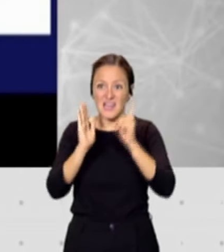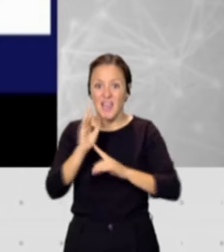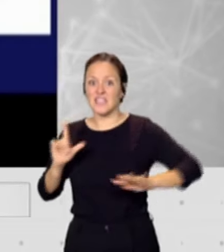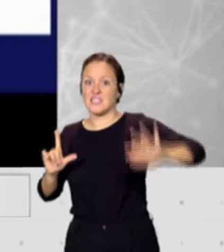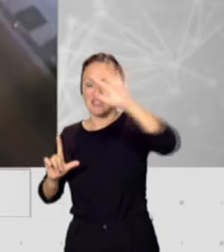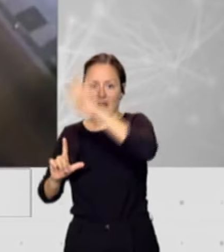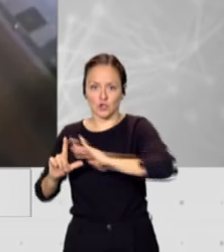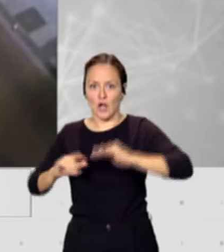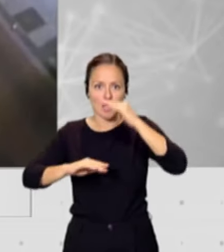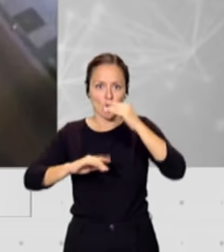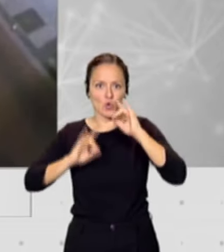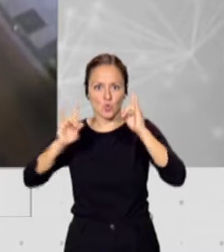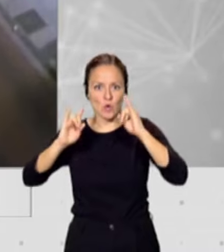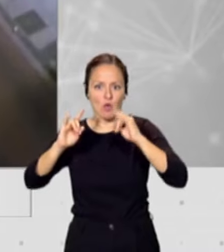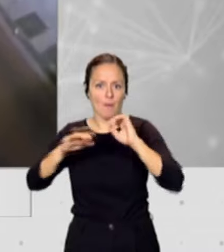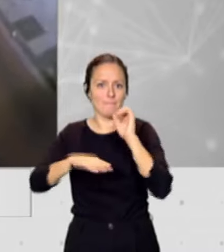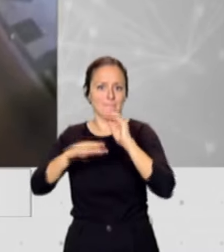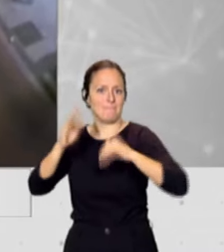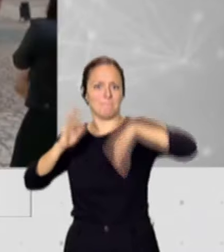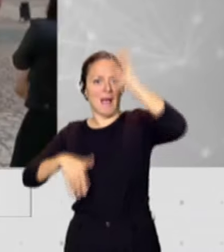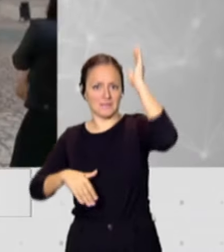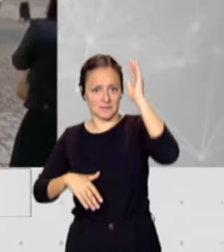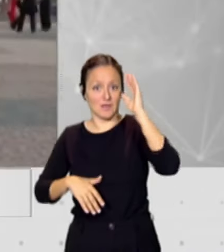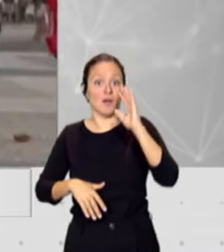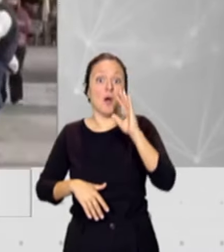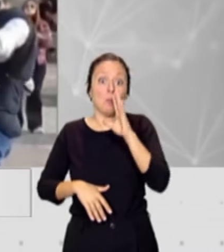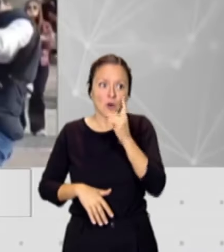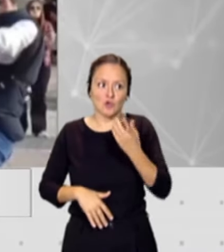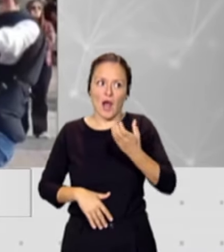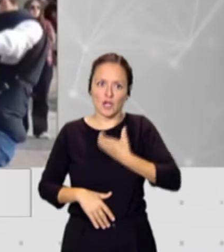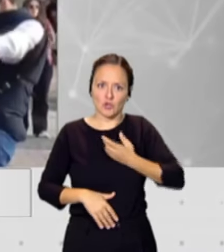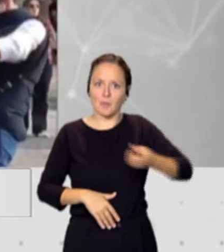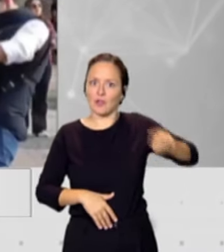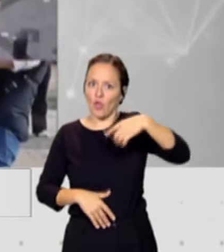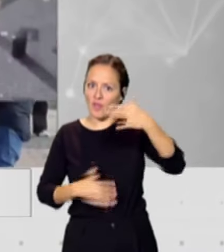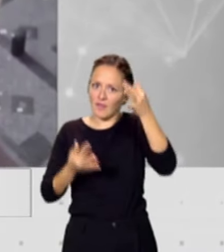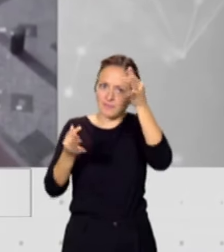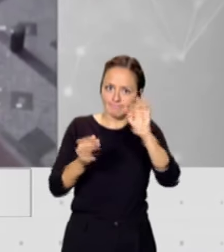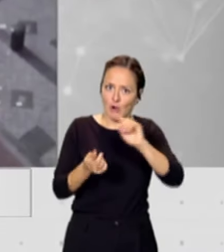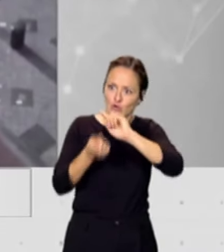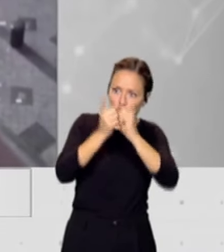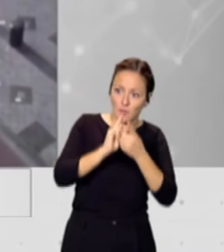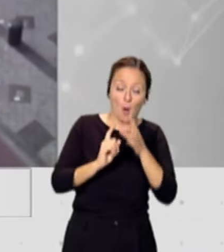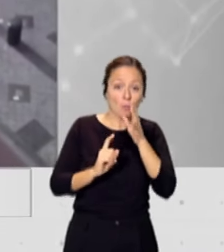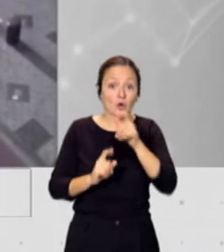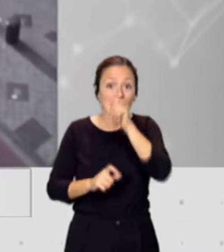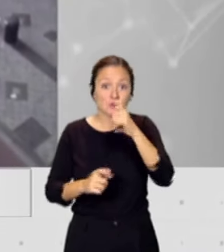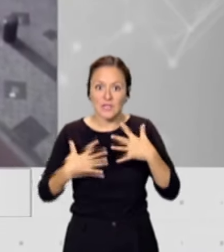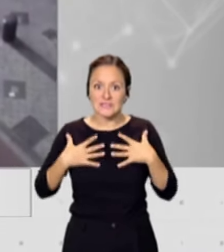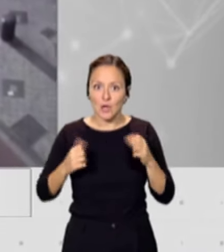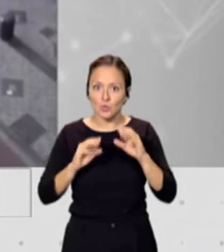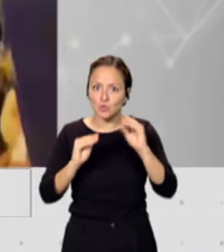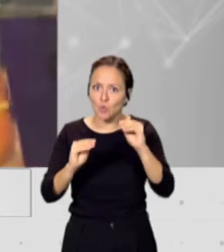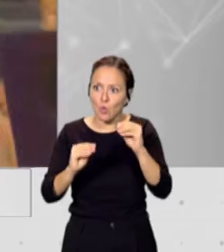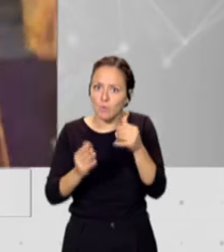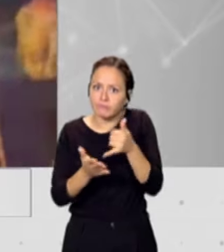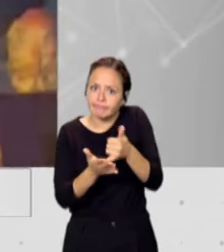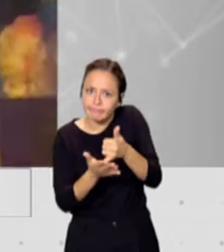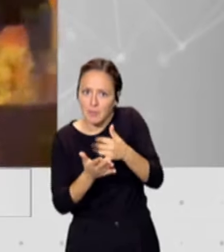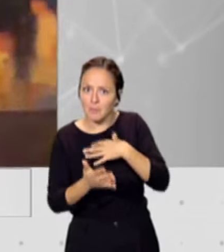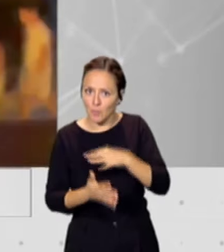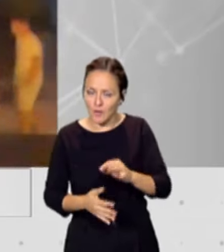y eso lógicamente los ayuntamientos lo tienen que corregir porque están jugando con la salud de los ciudadanos y